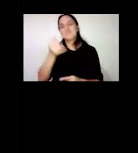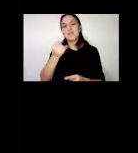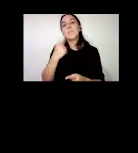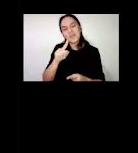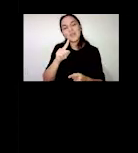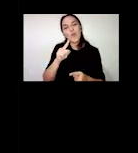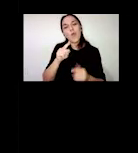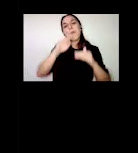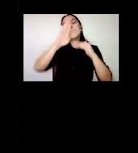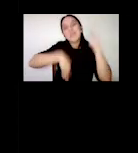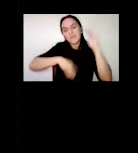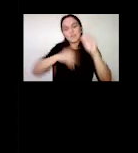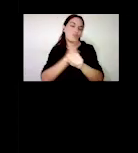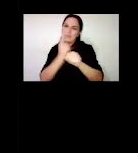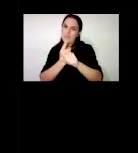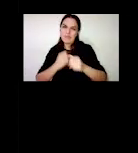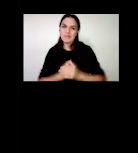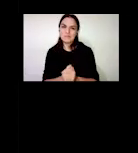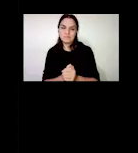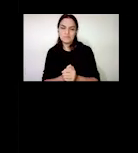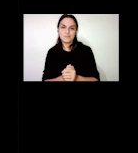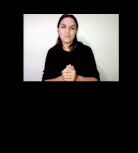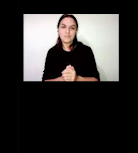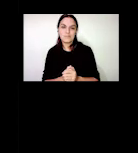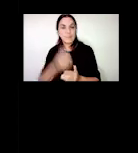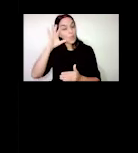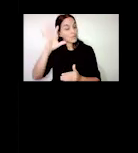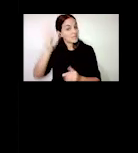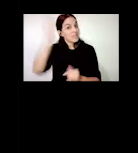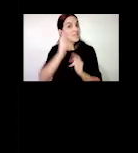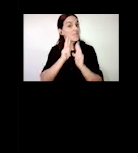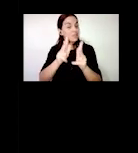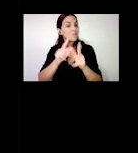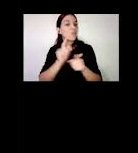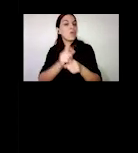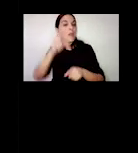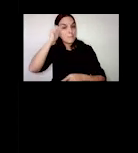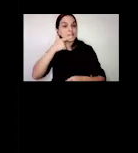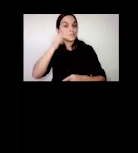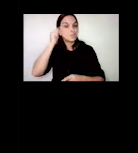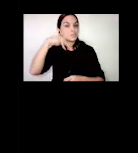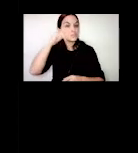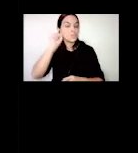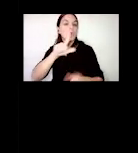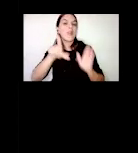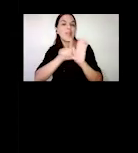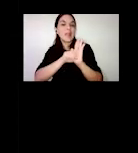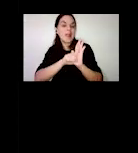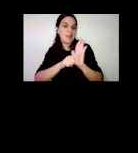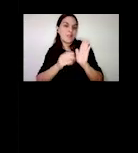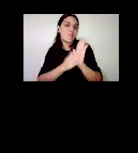un monto menor. ¿Sí? Recordemos que, como dijimos, es una presunción legal, no admite prueba en